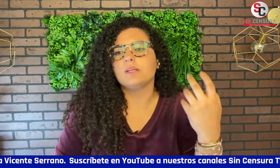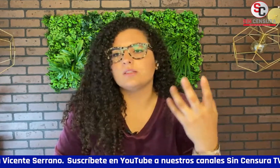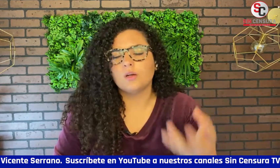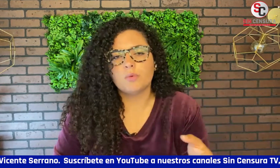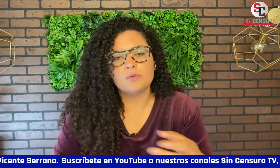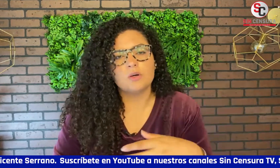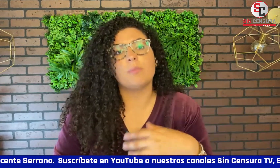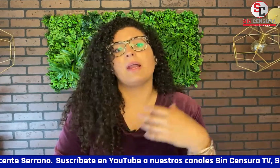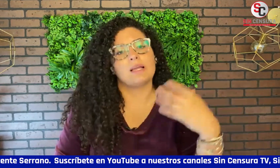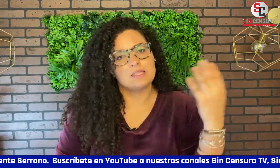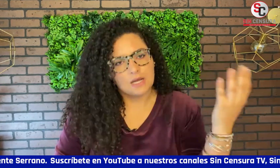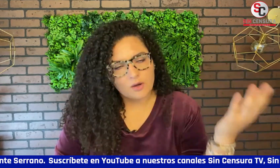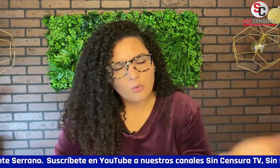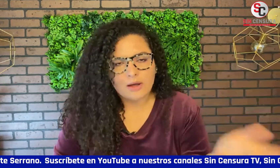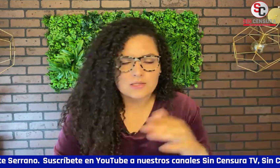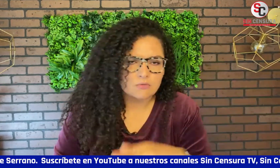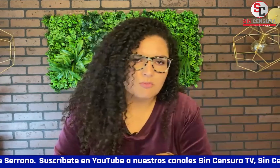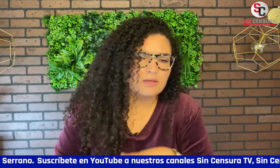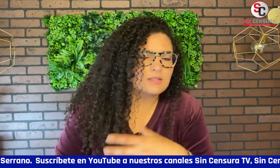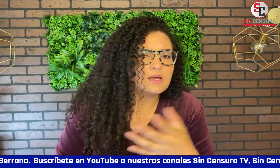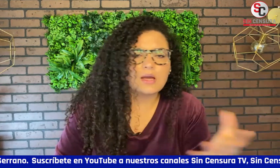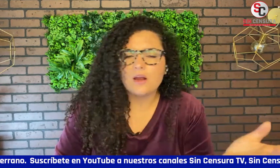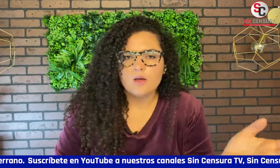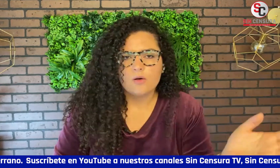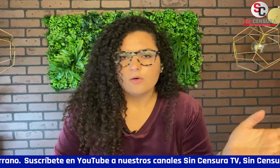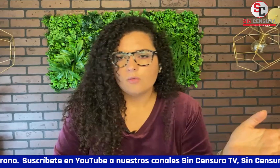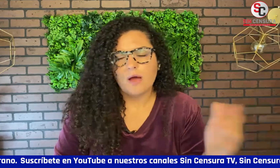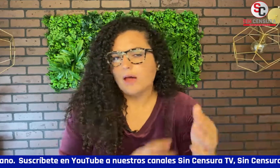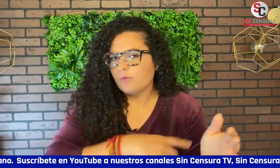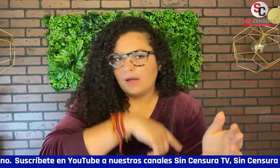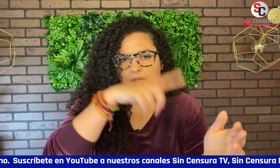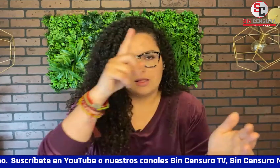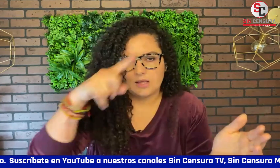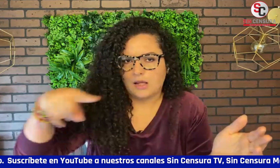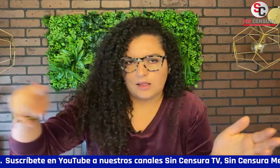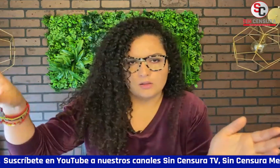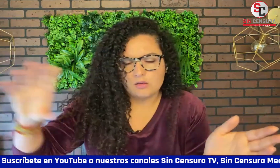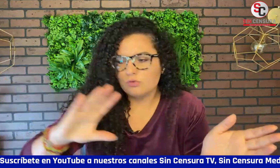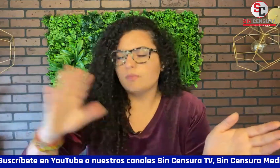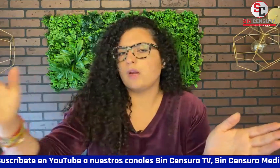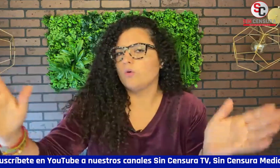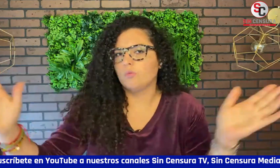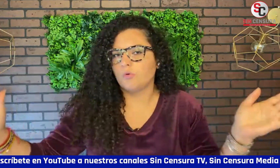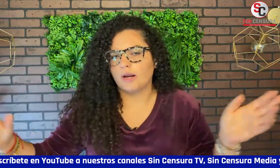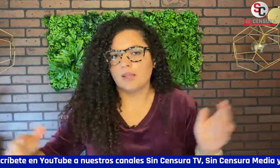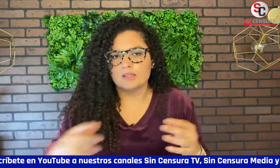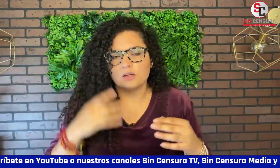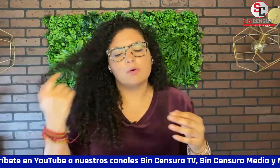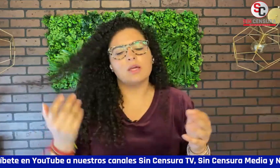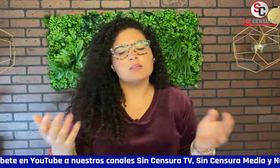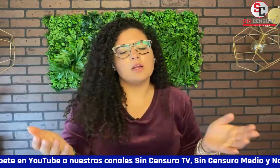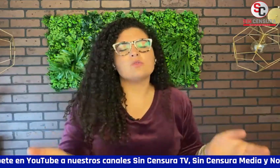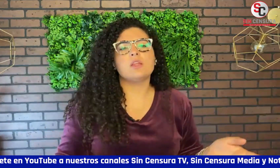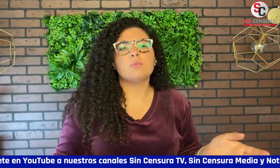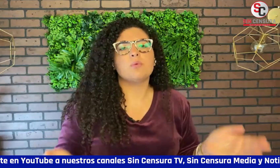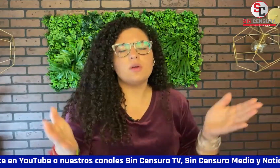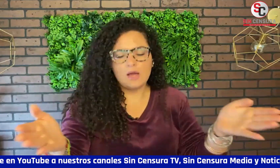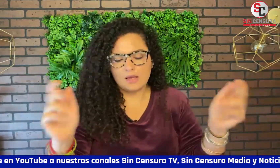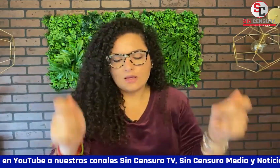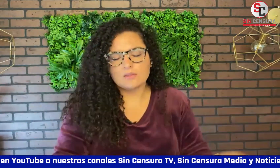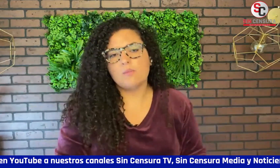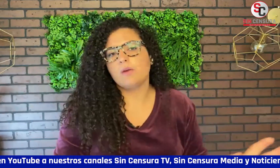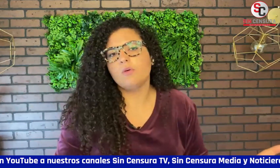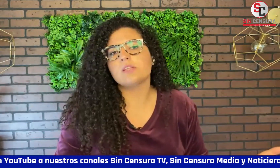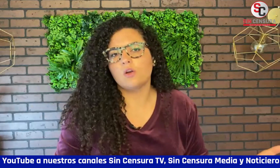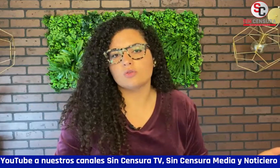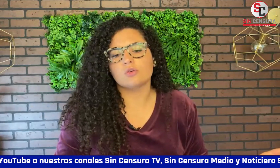comprar al Ministerio Público para que se hagan guajes y no investiguen. Hay una cantidad, ¿no? Es un menú muy grande, así como quiere salir usted impune,